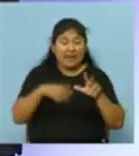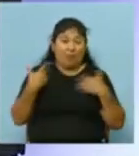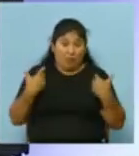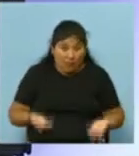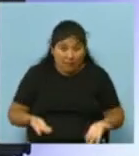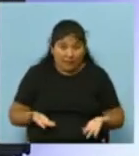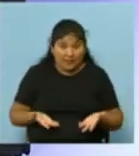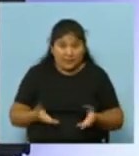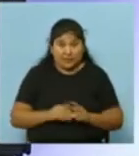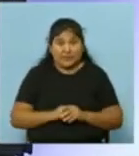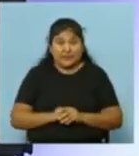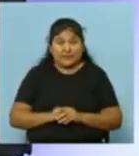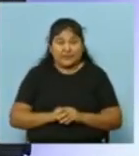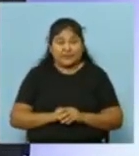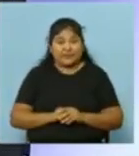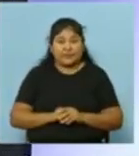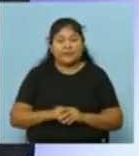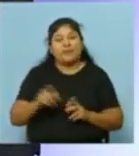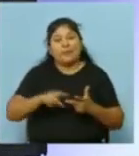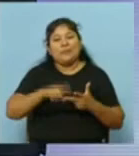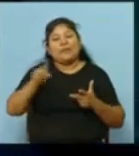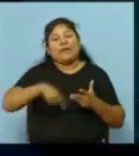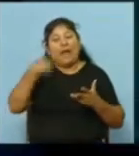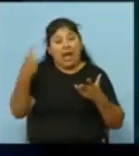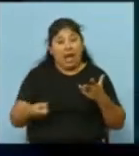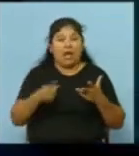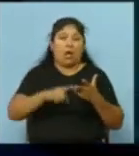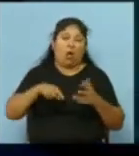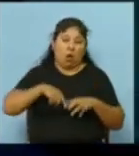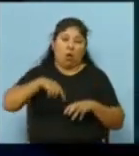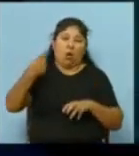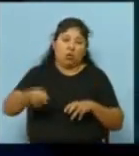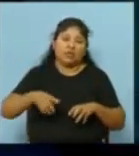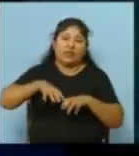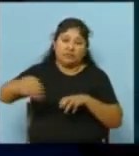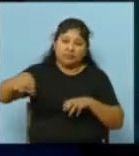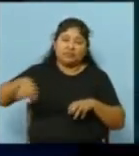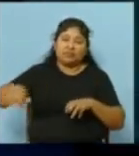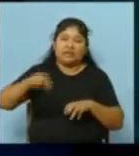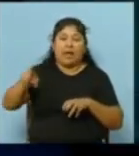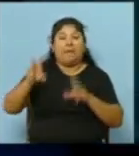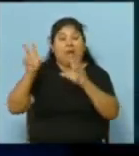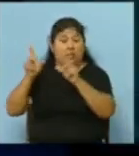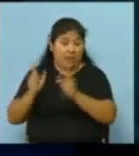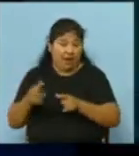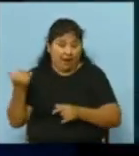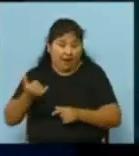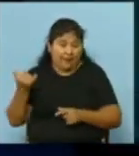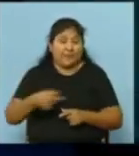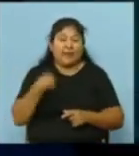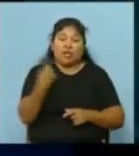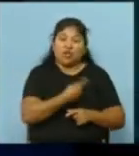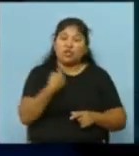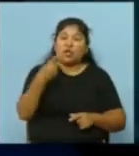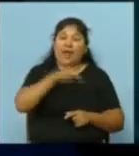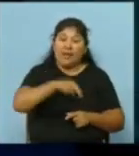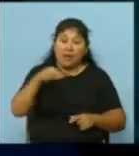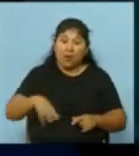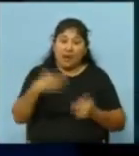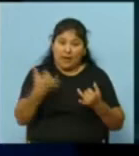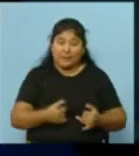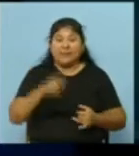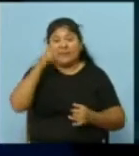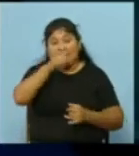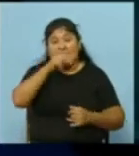y otras opciones también que se barajan del peronismo por supuesto mira nosotros este en neuquén el otro día hicimos